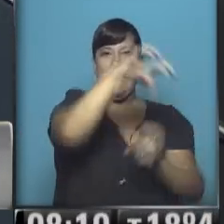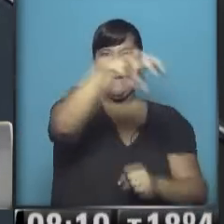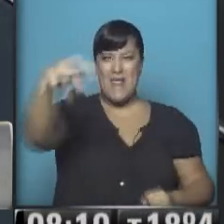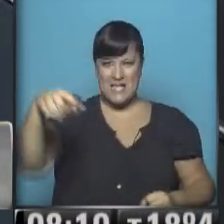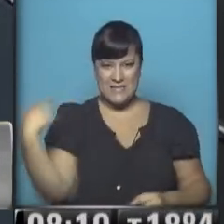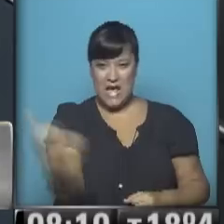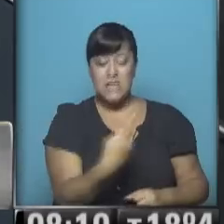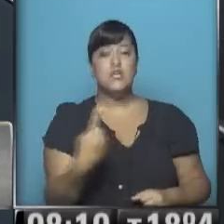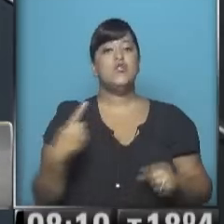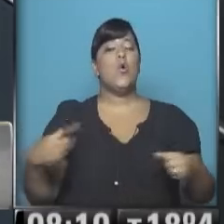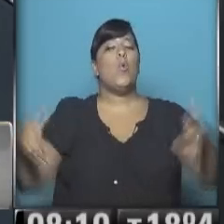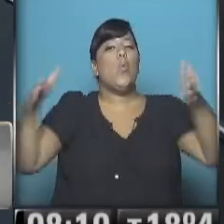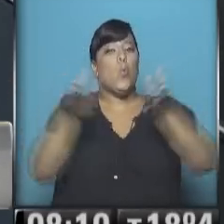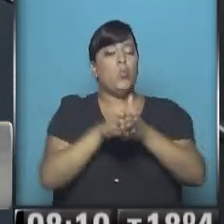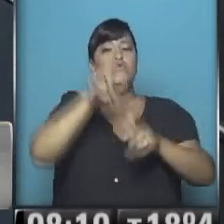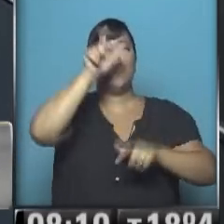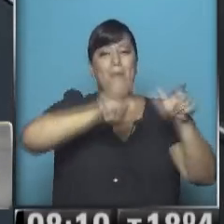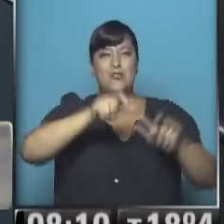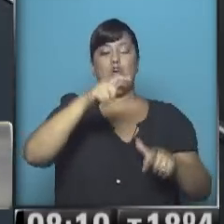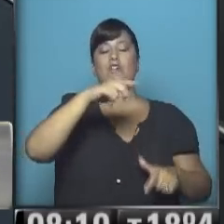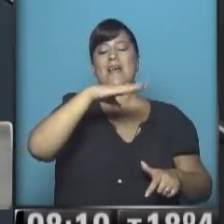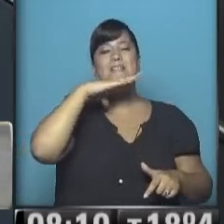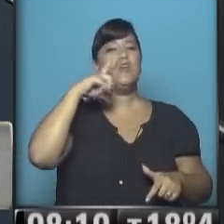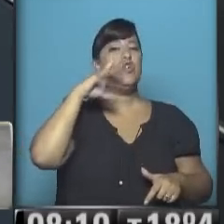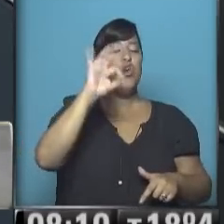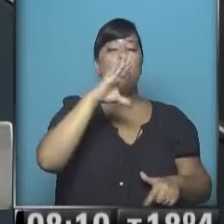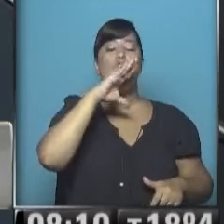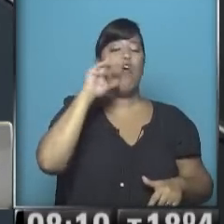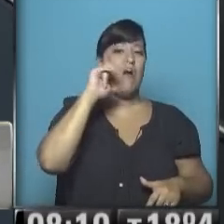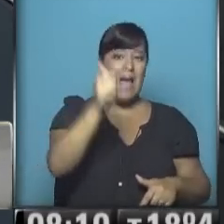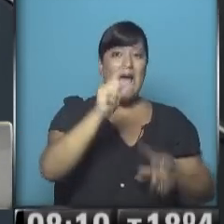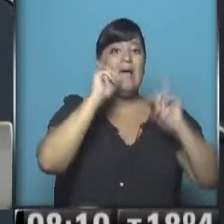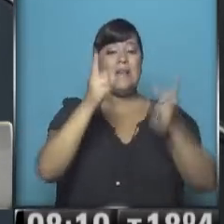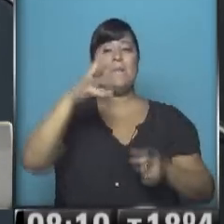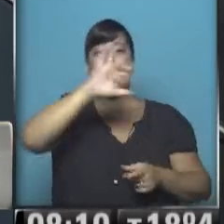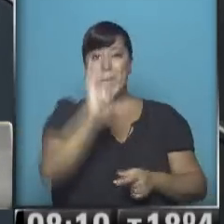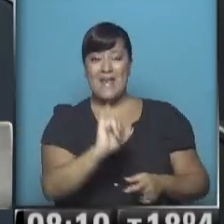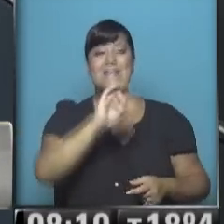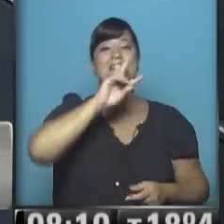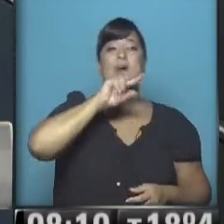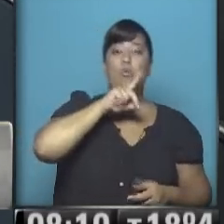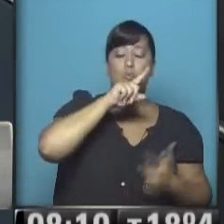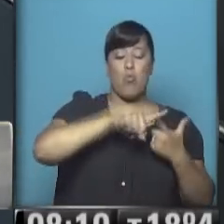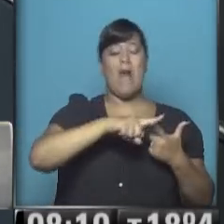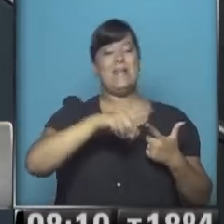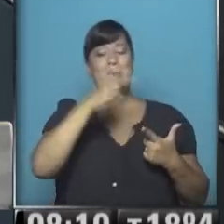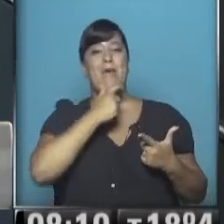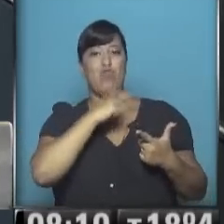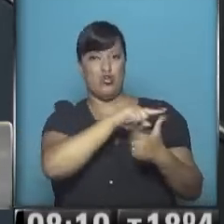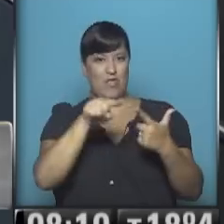junto a los mandatarios José Luis gioja y Francisco Pérez de San Juan y Mendoza